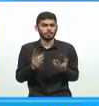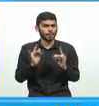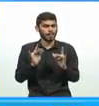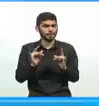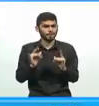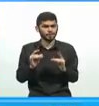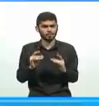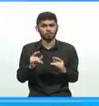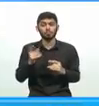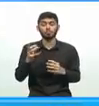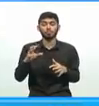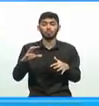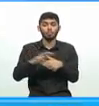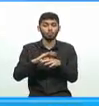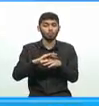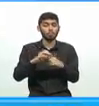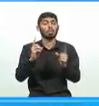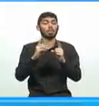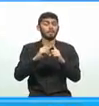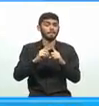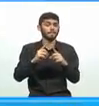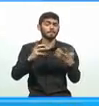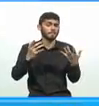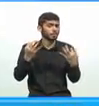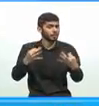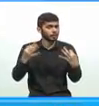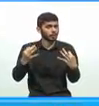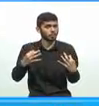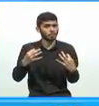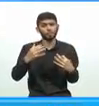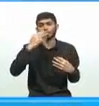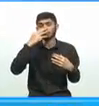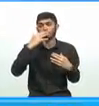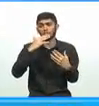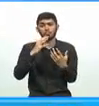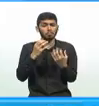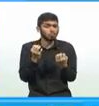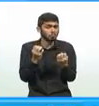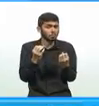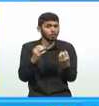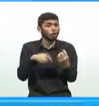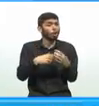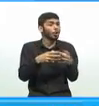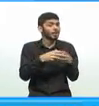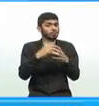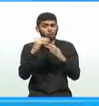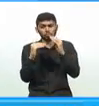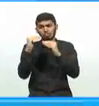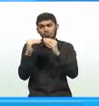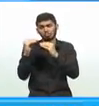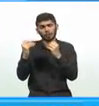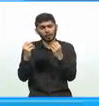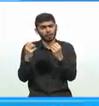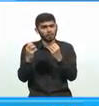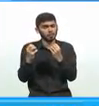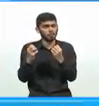sacamos un resultado todo positivo después de cómo se dieron más resultados de los otros equipos que venían con nosotros en la tabla así que